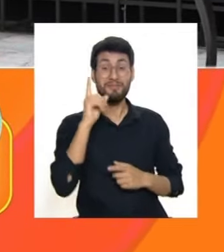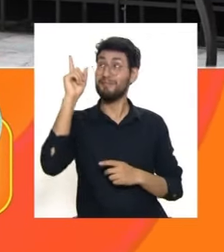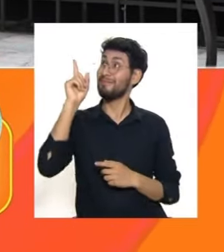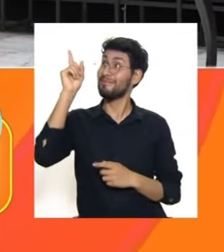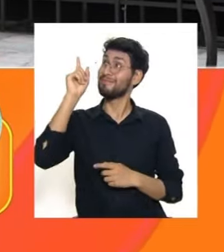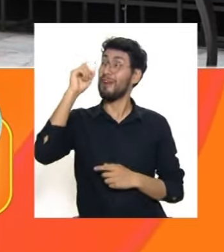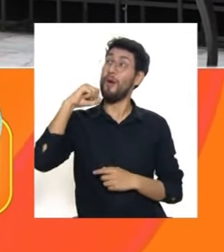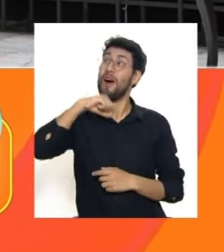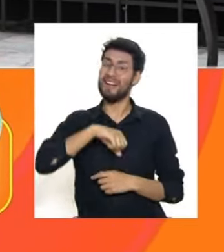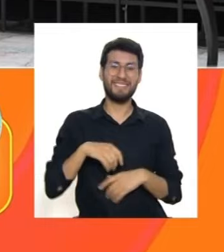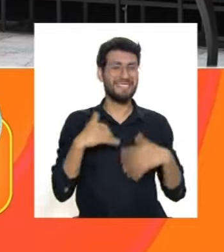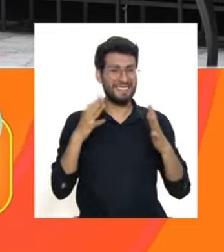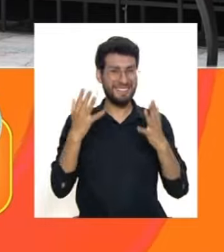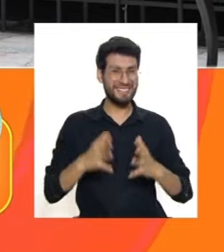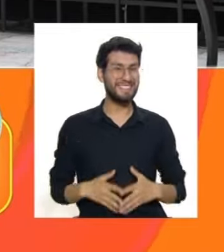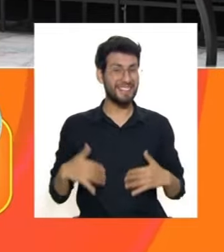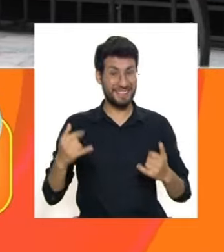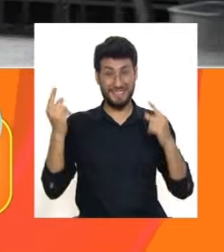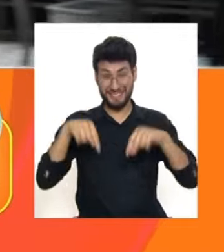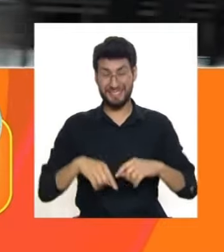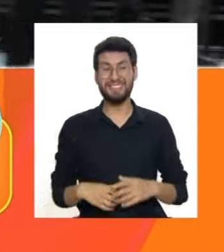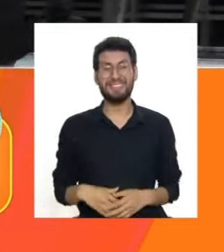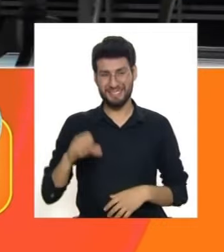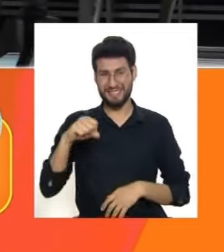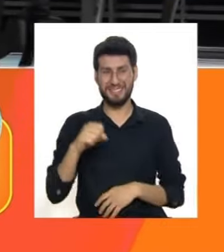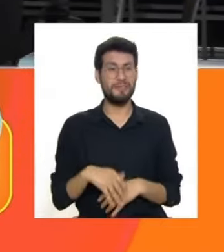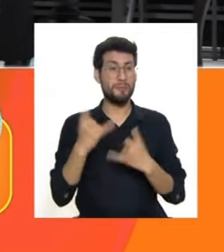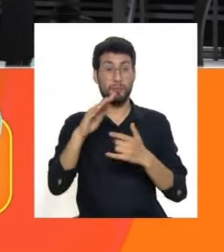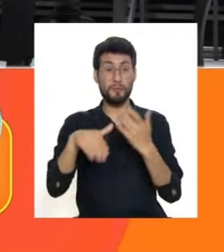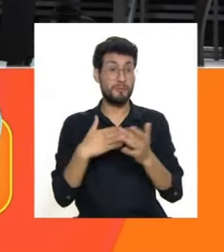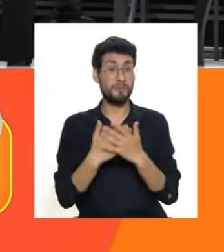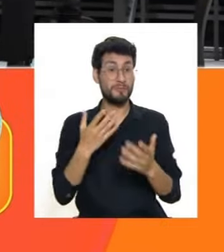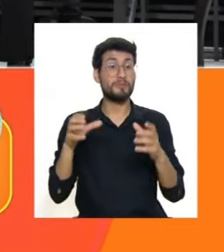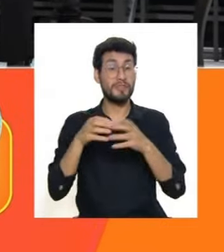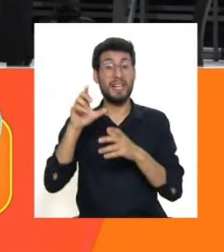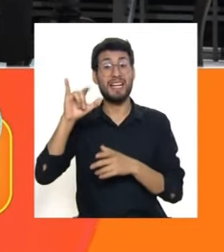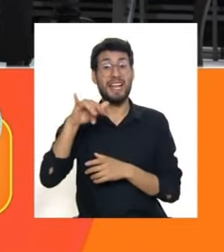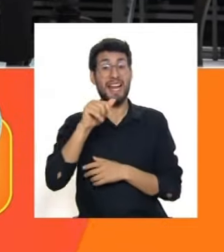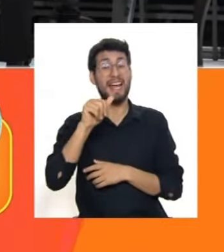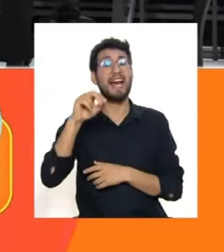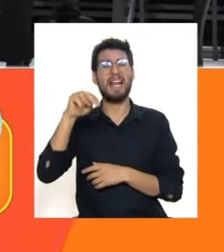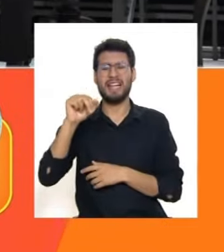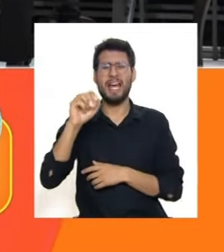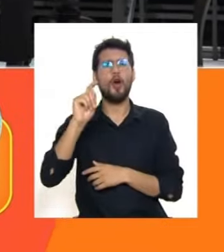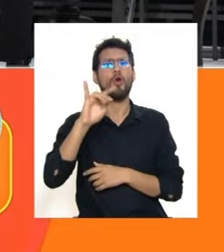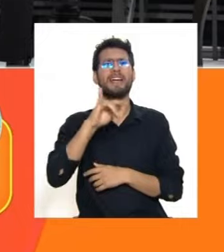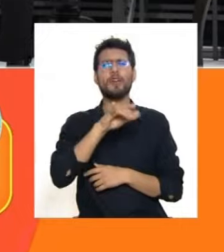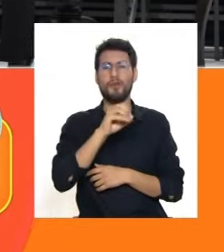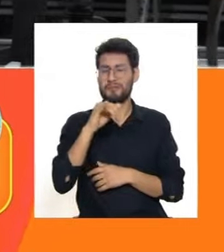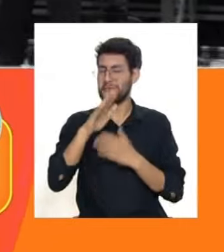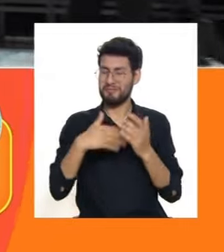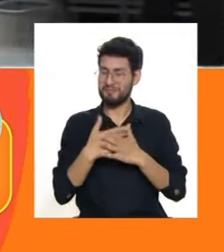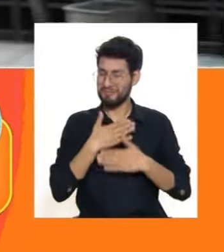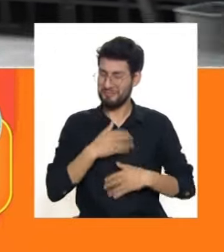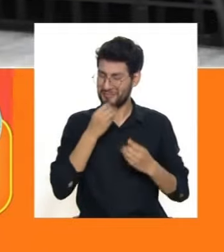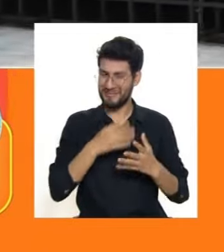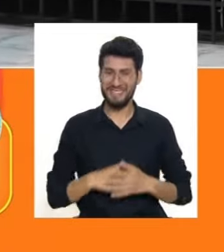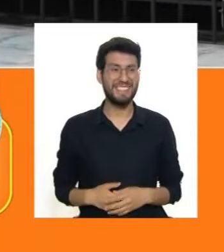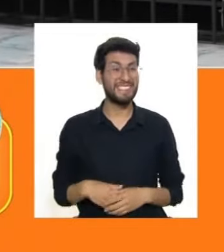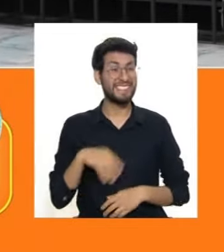guapa. Ahora la tenemos acá. Con nosotros. Sí, y van a estar todos. Liliana Trujillo también va a venir ahora. Así que la vamos a pasar muy rico con